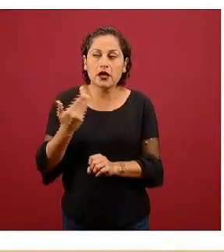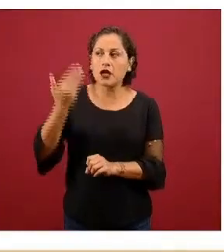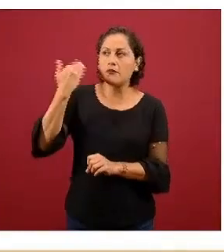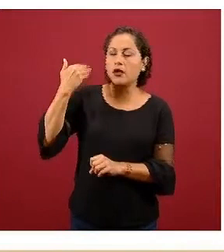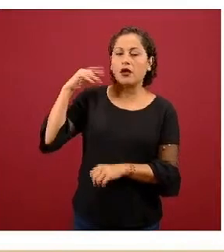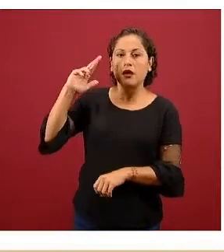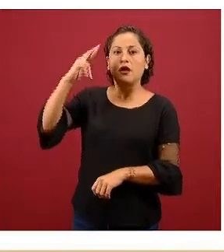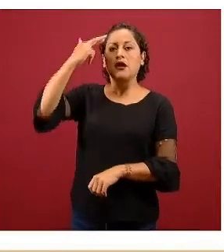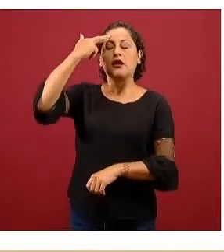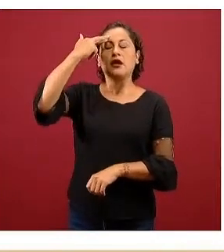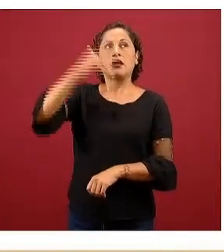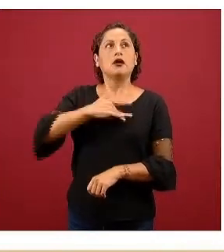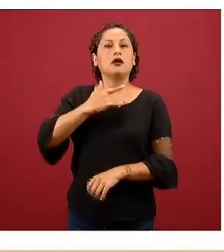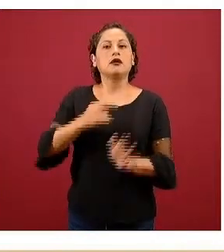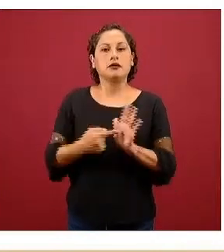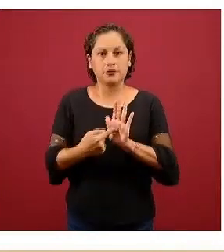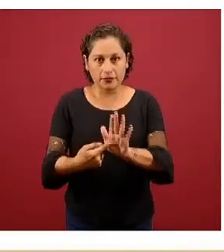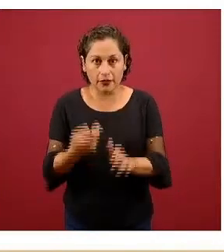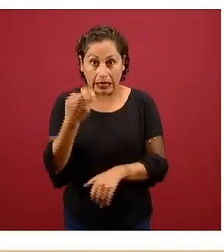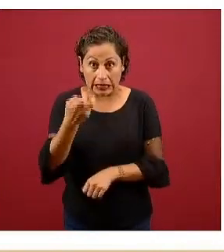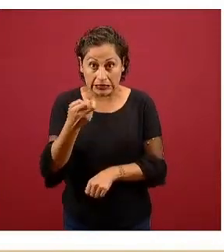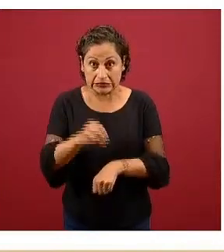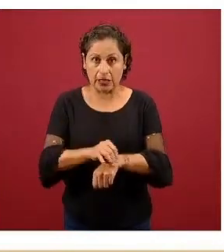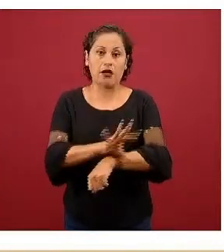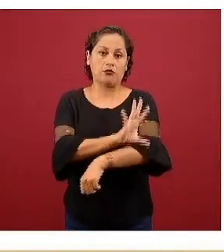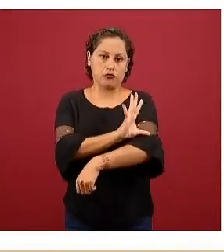presente. Estas alteraciones